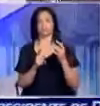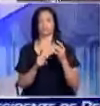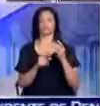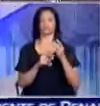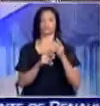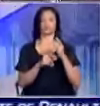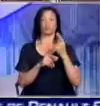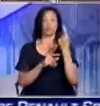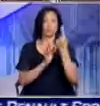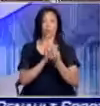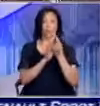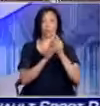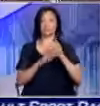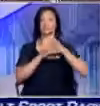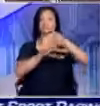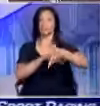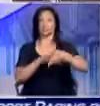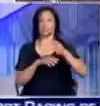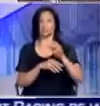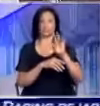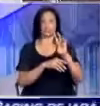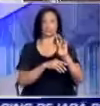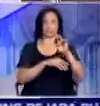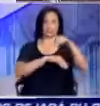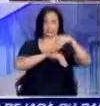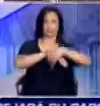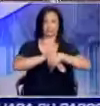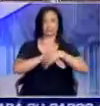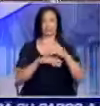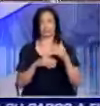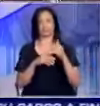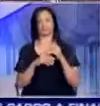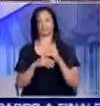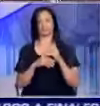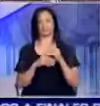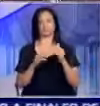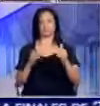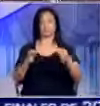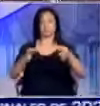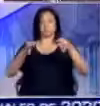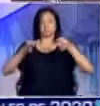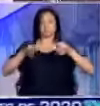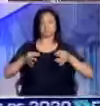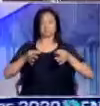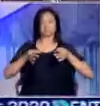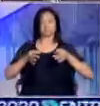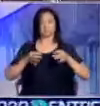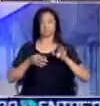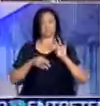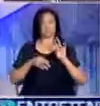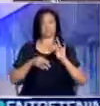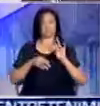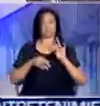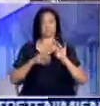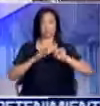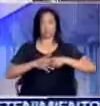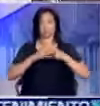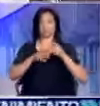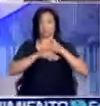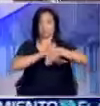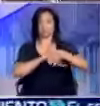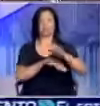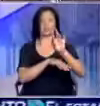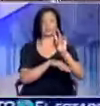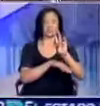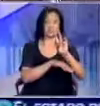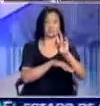el toque de qu a las 7 de la noche lo bajaron ahora Ok comienza el toque de queda a